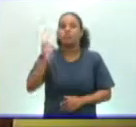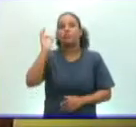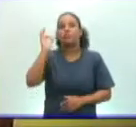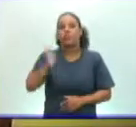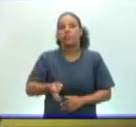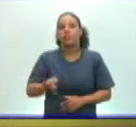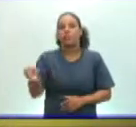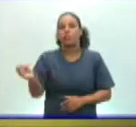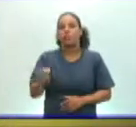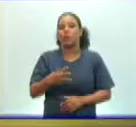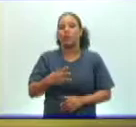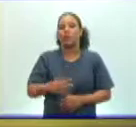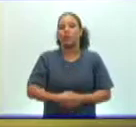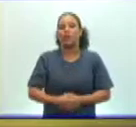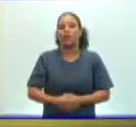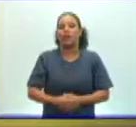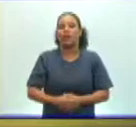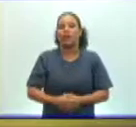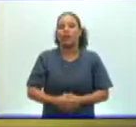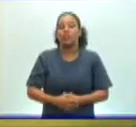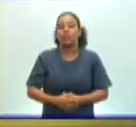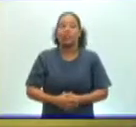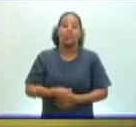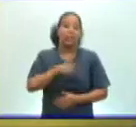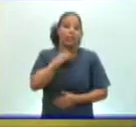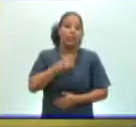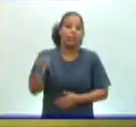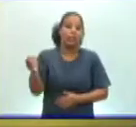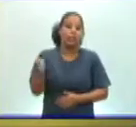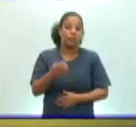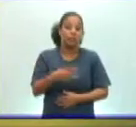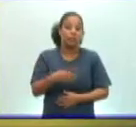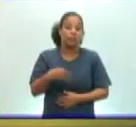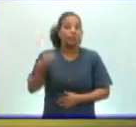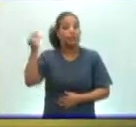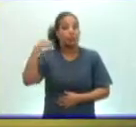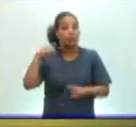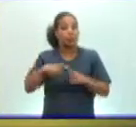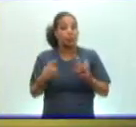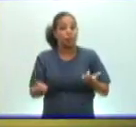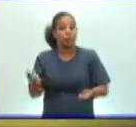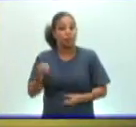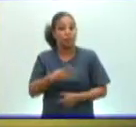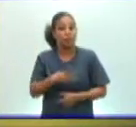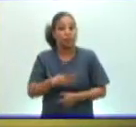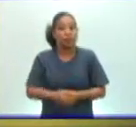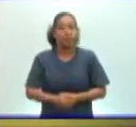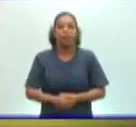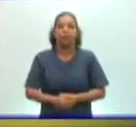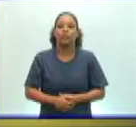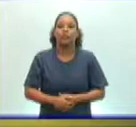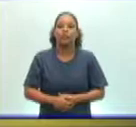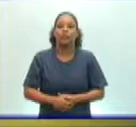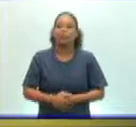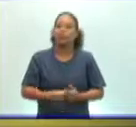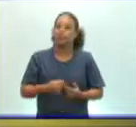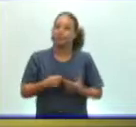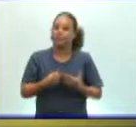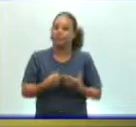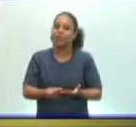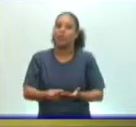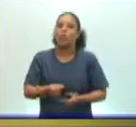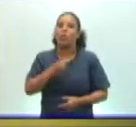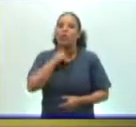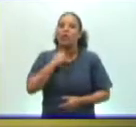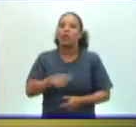o falsa. Y en el caso de ser falsa, saber por qué lo es. Entonces les propongo un